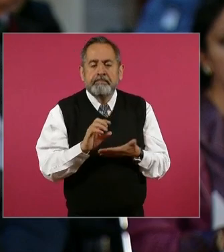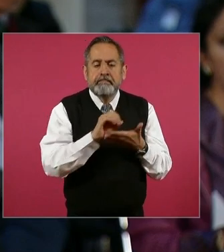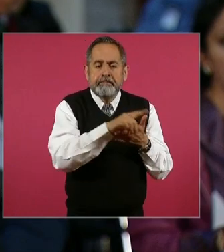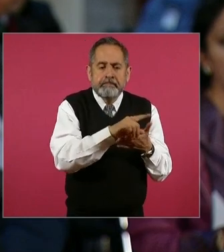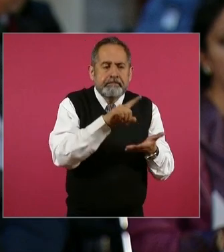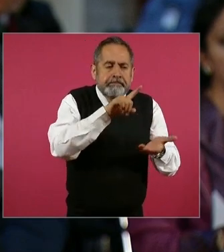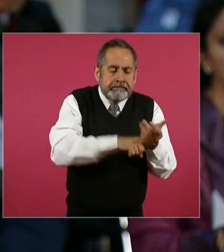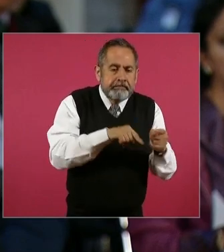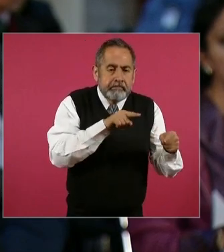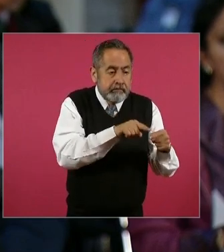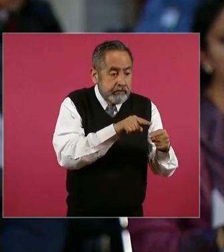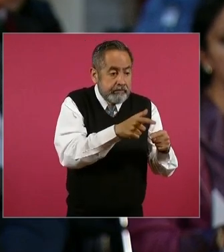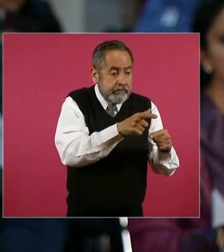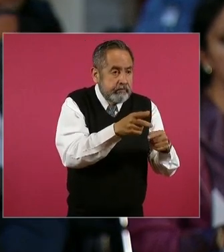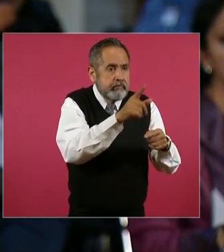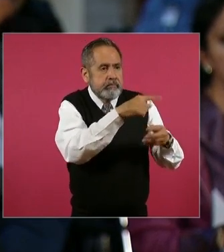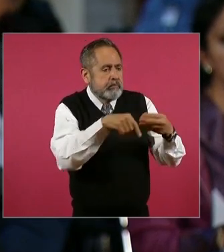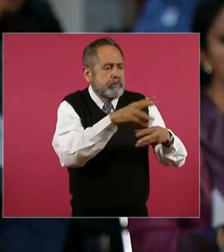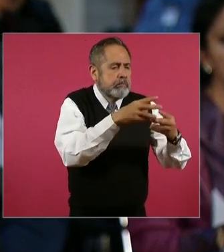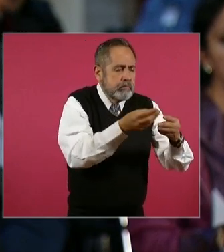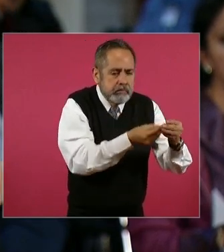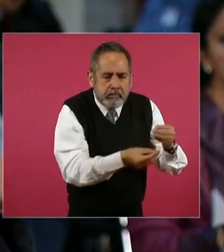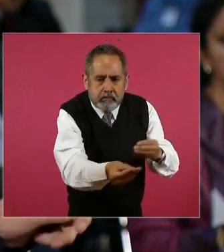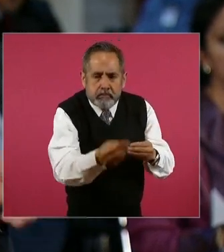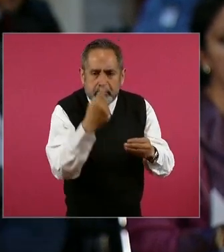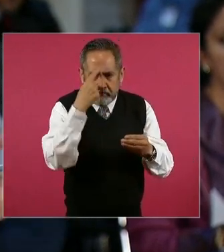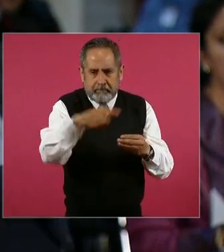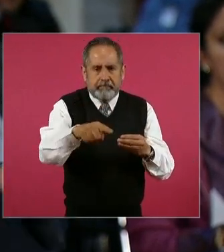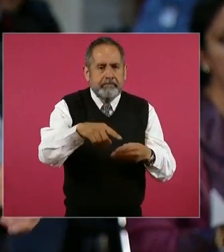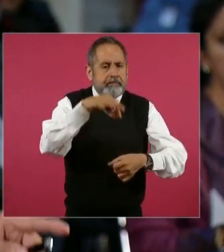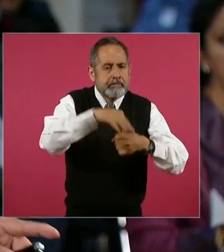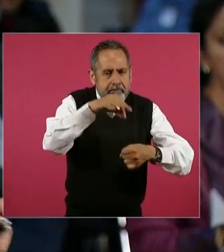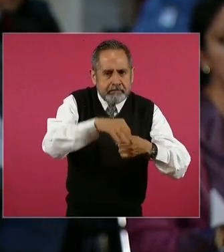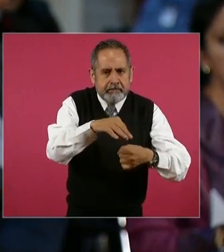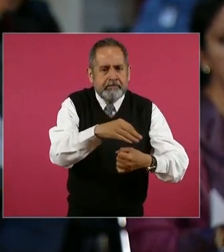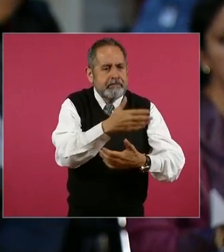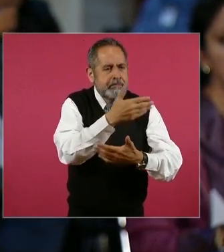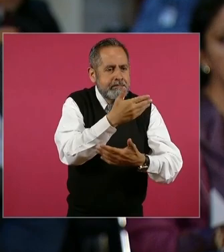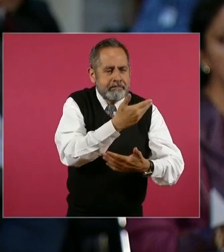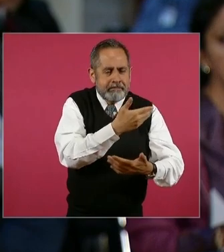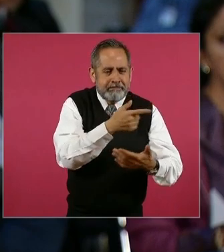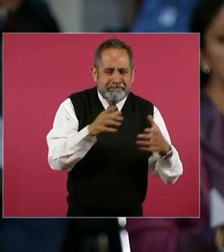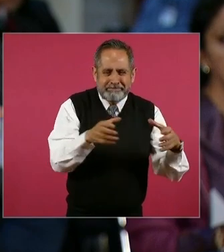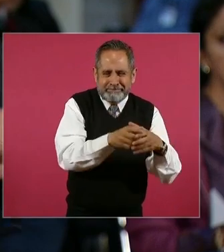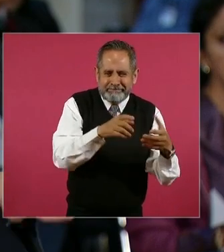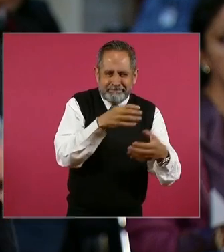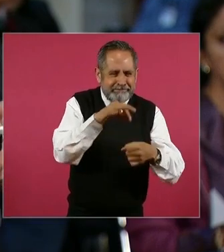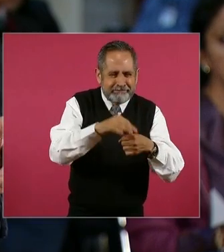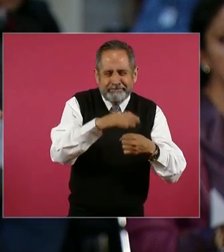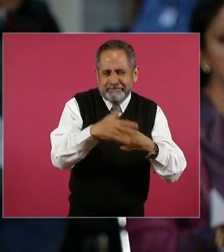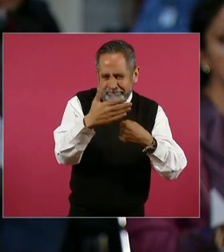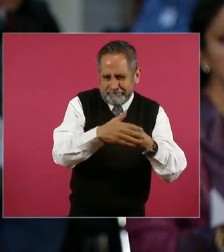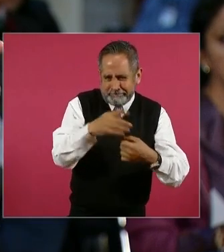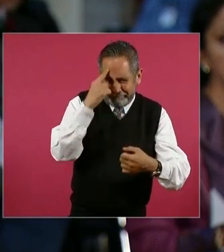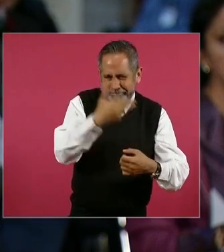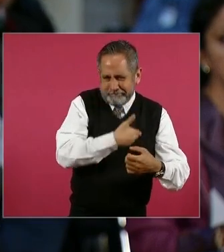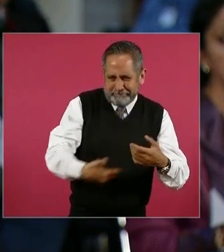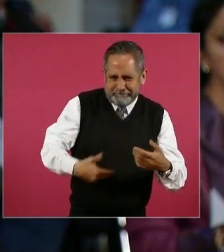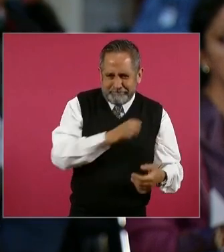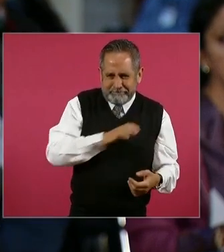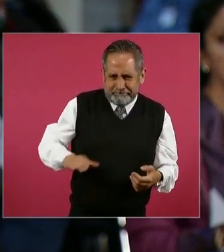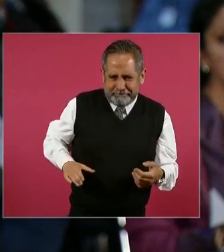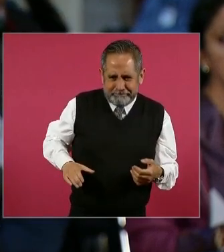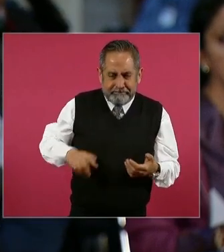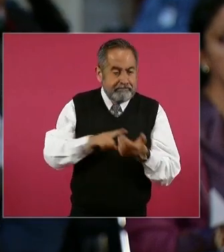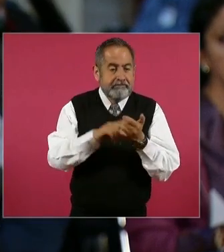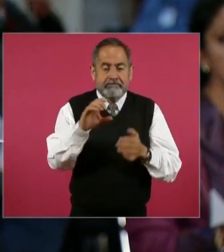llegaron a las elecciones en particular a la coalición que apoyó el señor Claudio x González que encabezó que encabeza